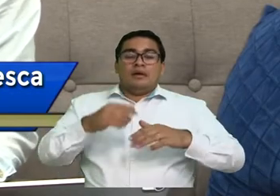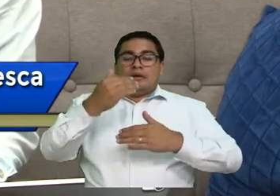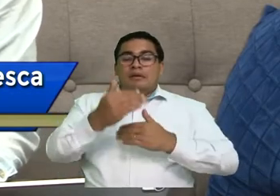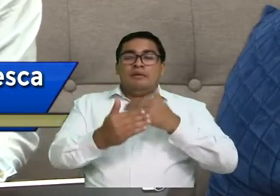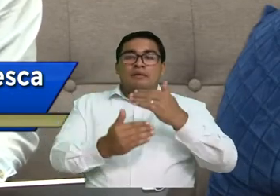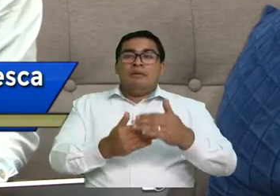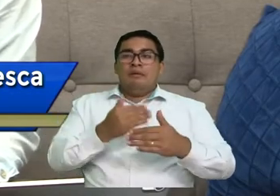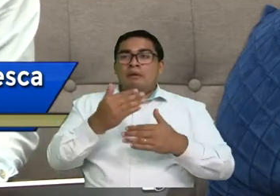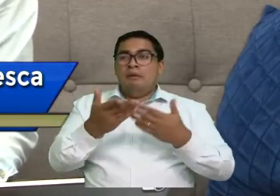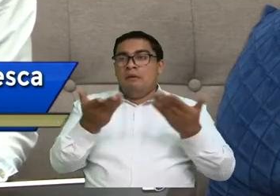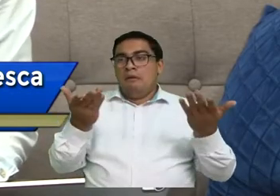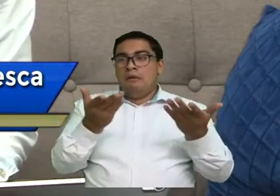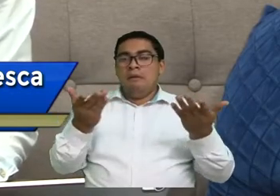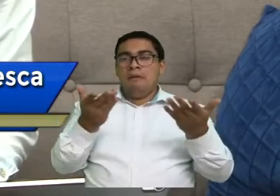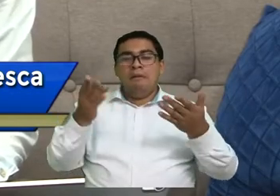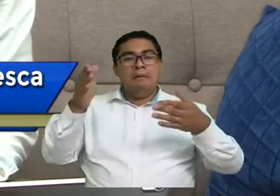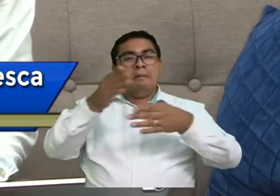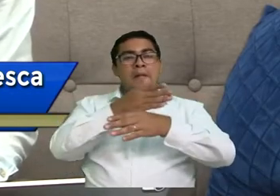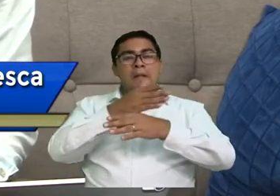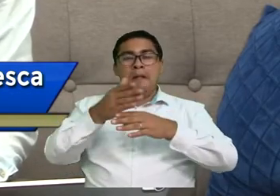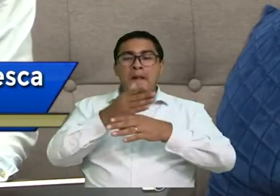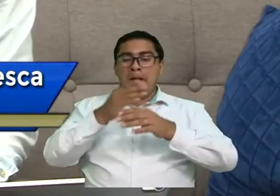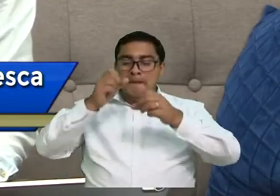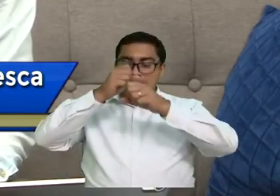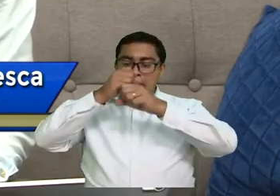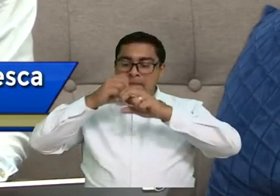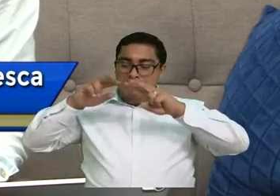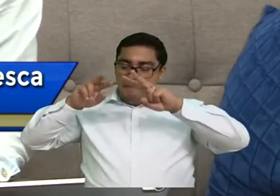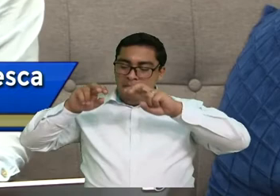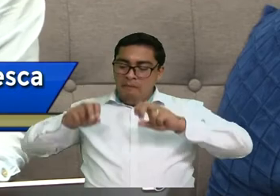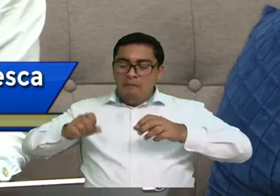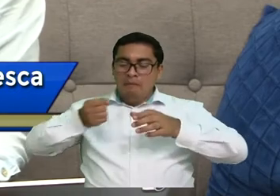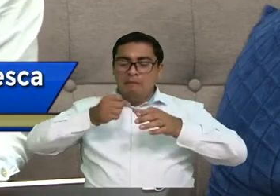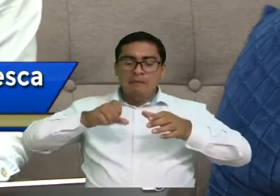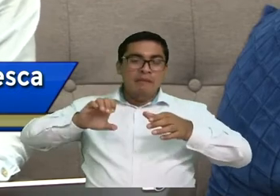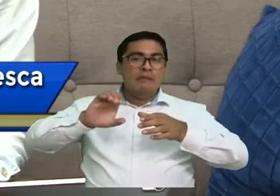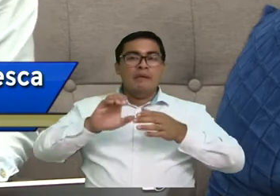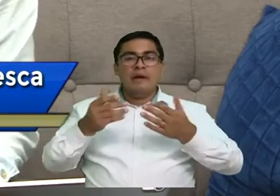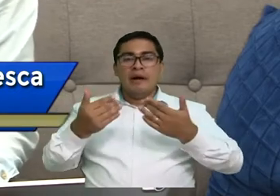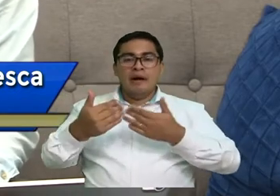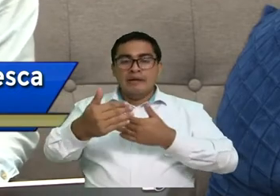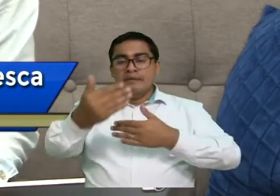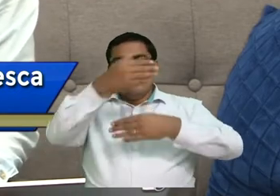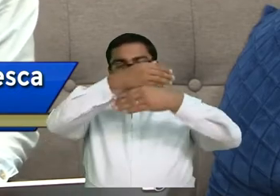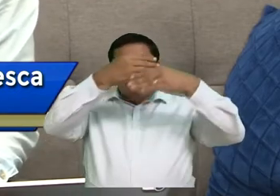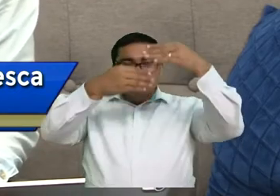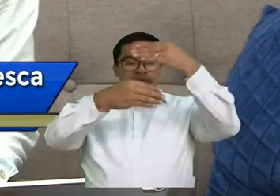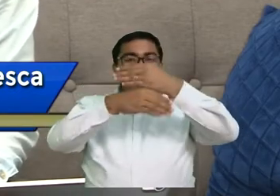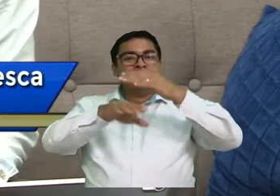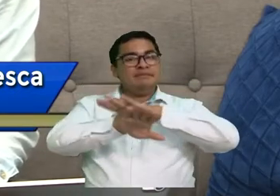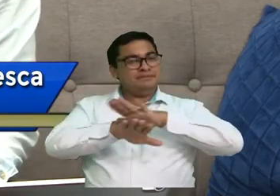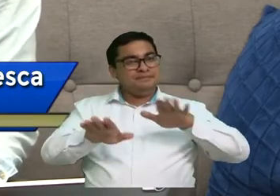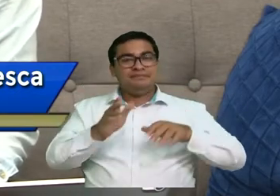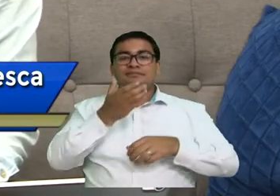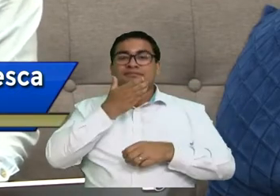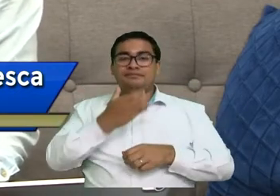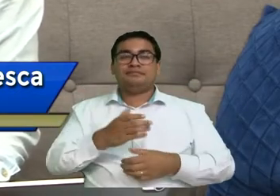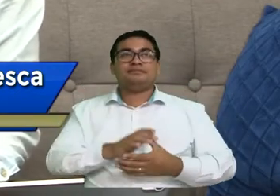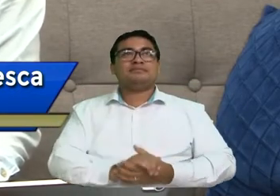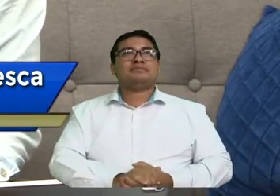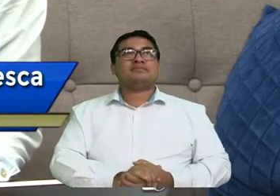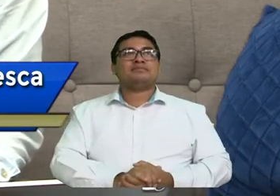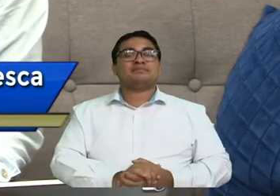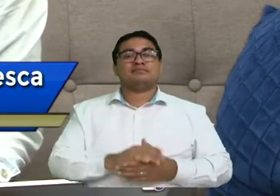de equipamiento de este laboratorio en San Carlos, que esperamos tenerlo listo para diciembre,